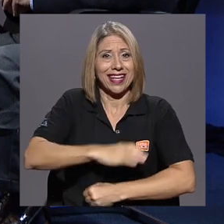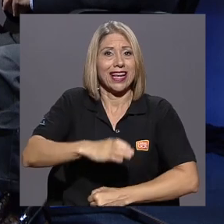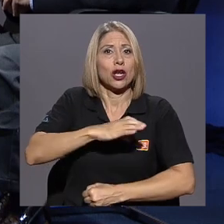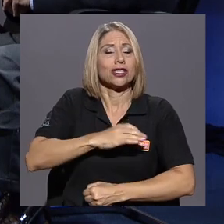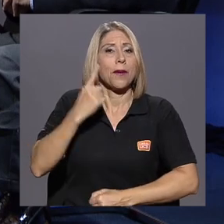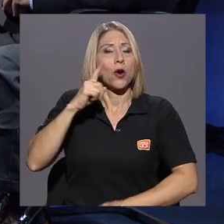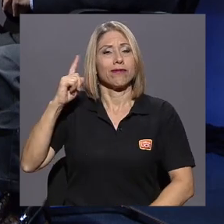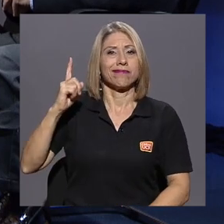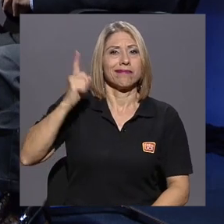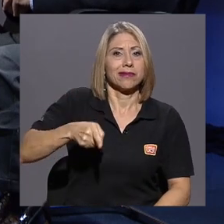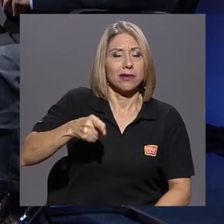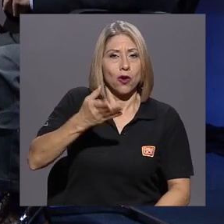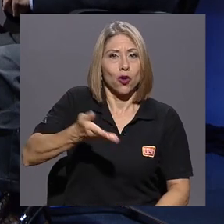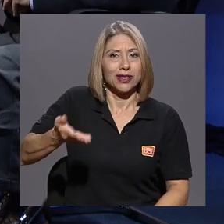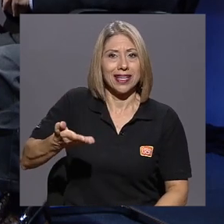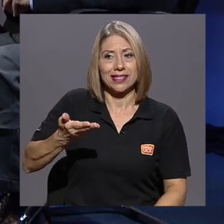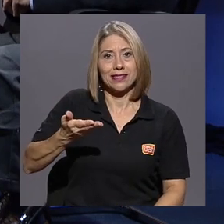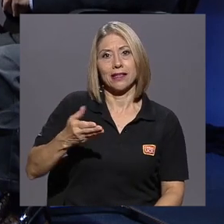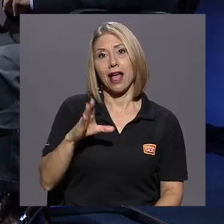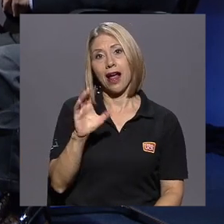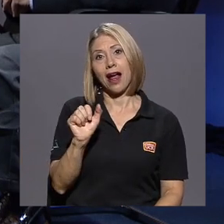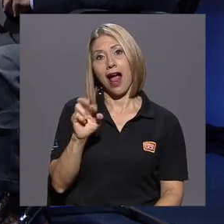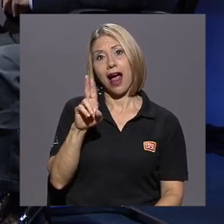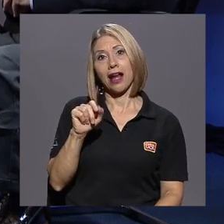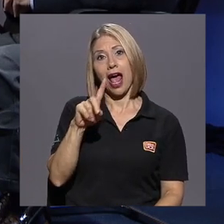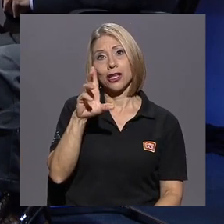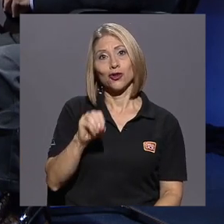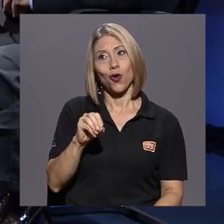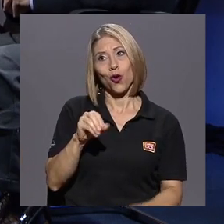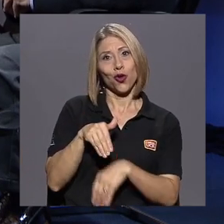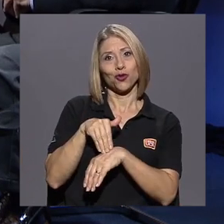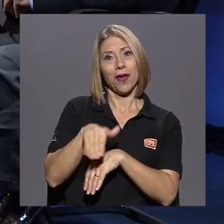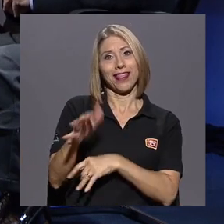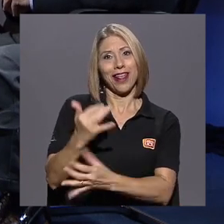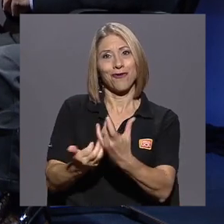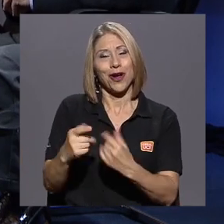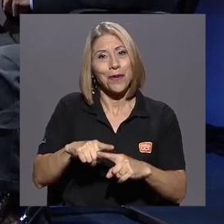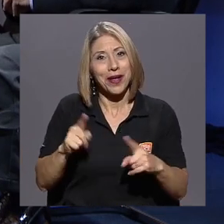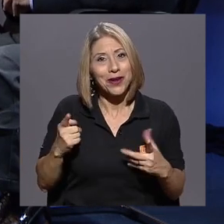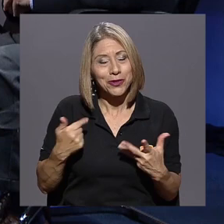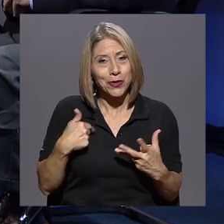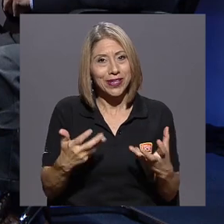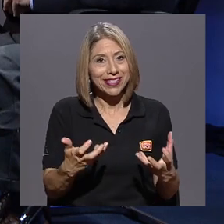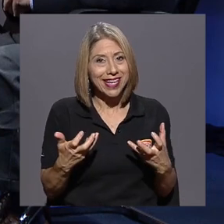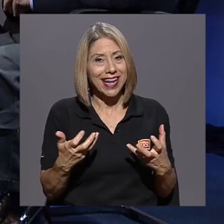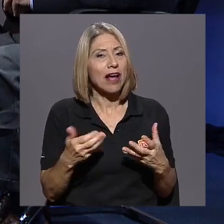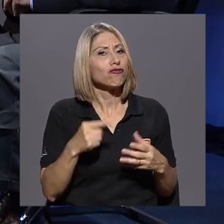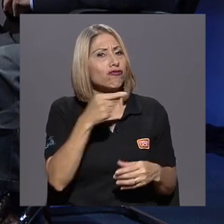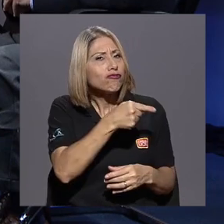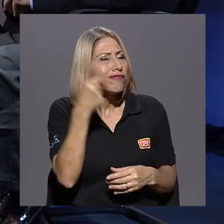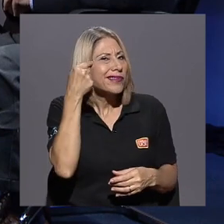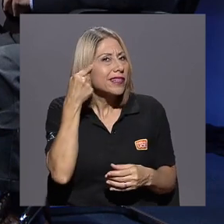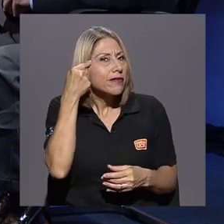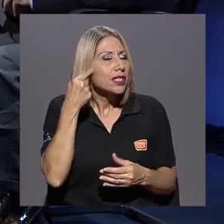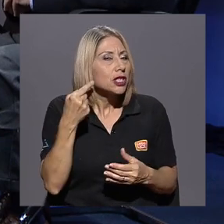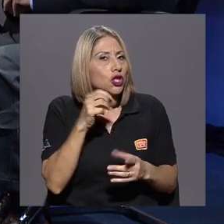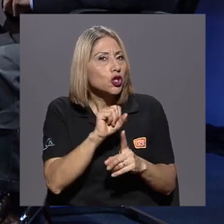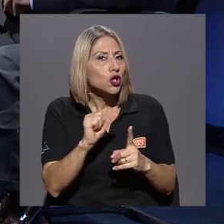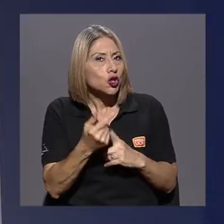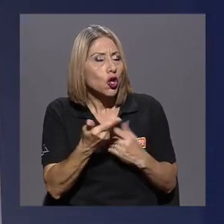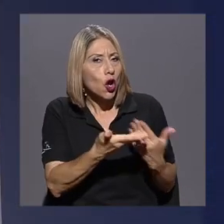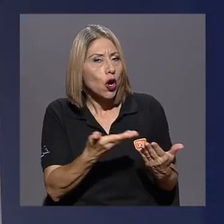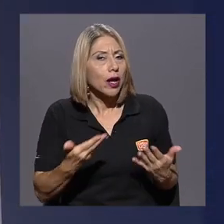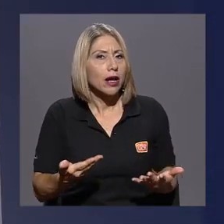imposición de cosas. Carazo los mandaría al fuego. Pero yo quisiera un poco una reflexión sociológica de ese